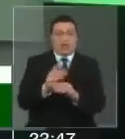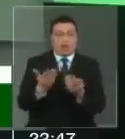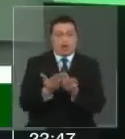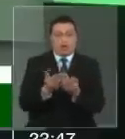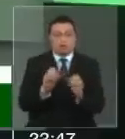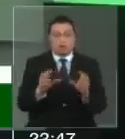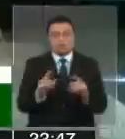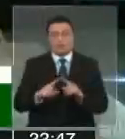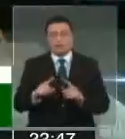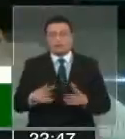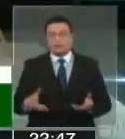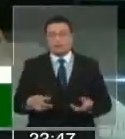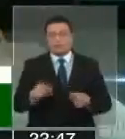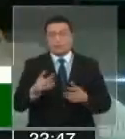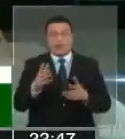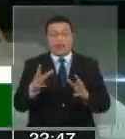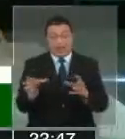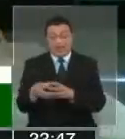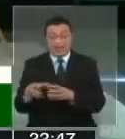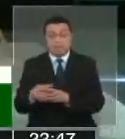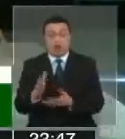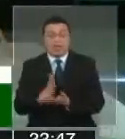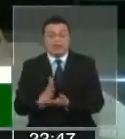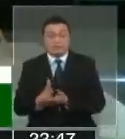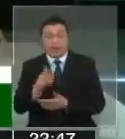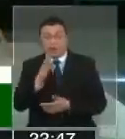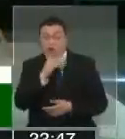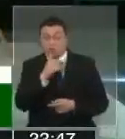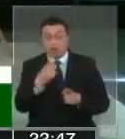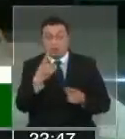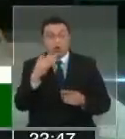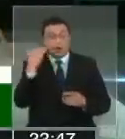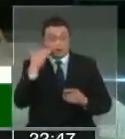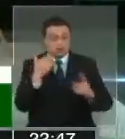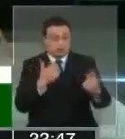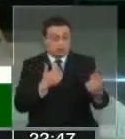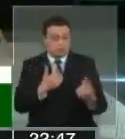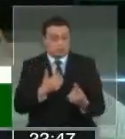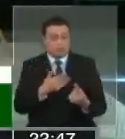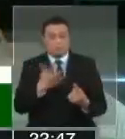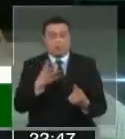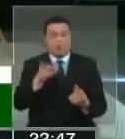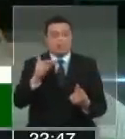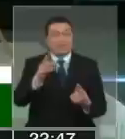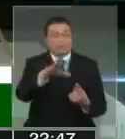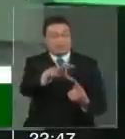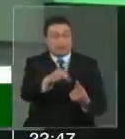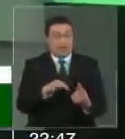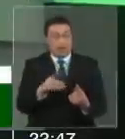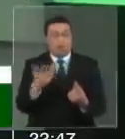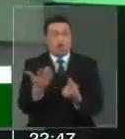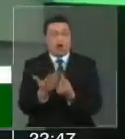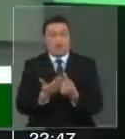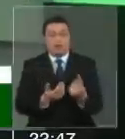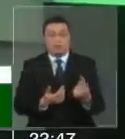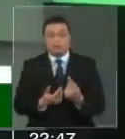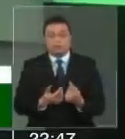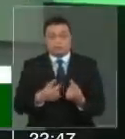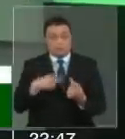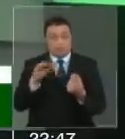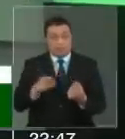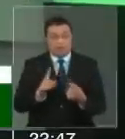equipo disciplinario para recibir a un chico, una chica con, en situación de discapacidad, ¿merece